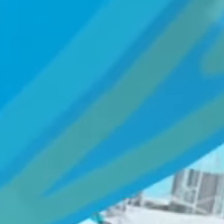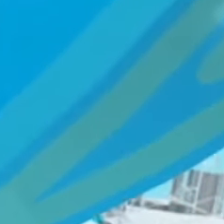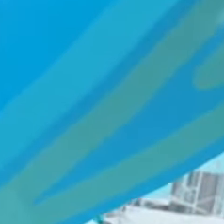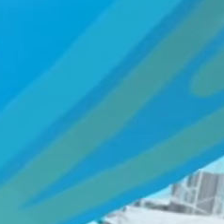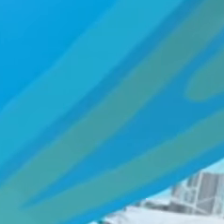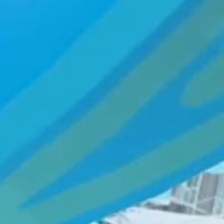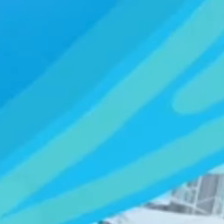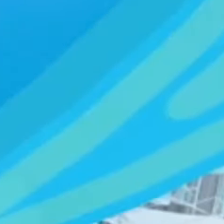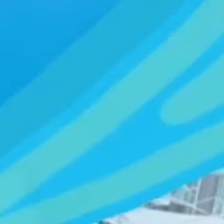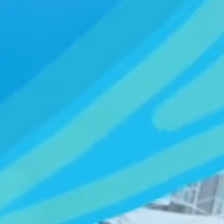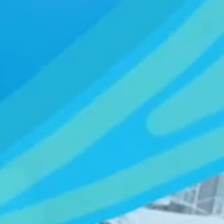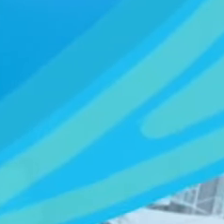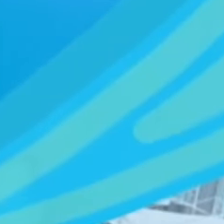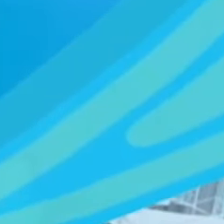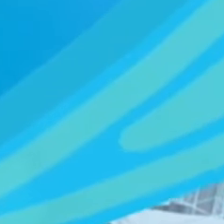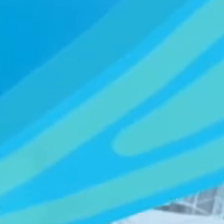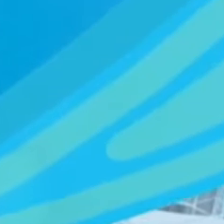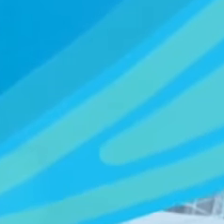Cambio.